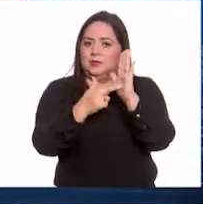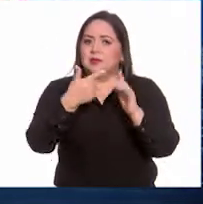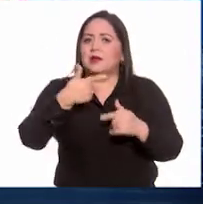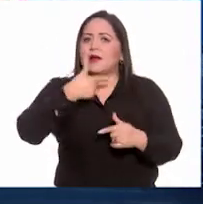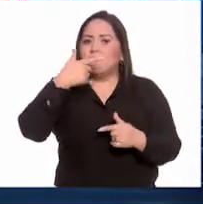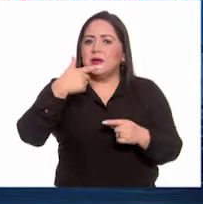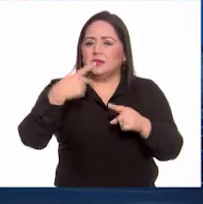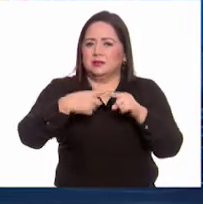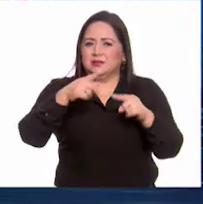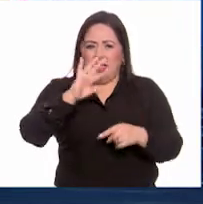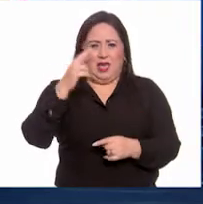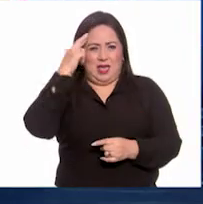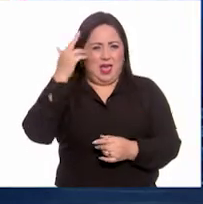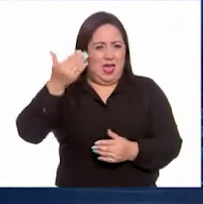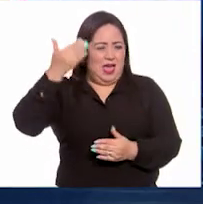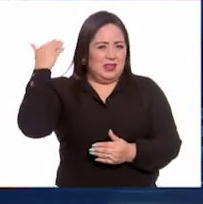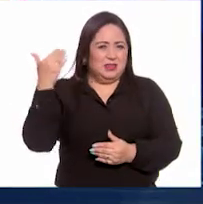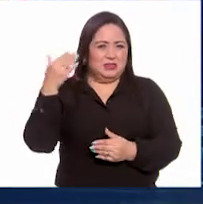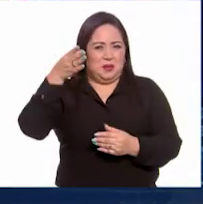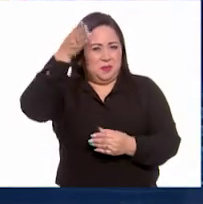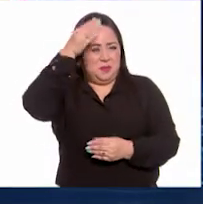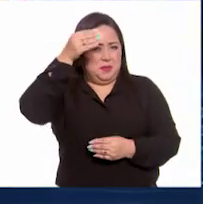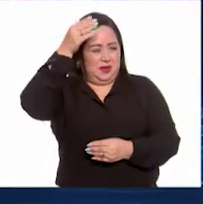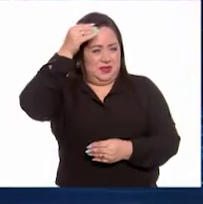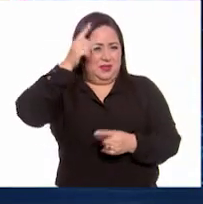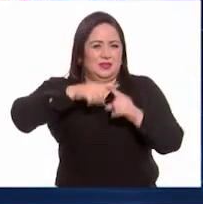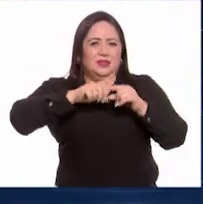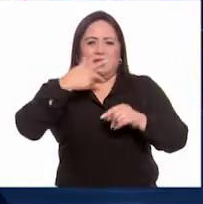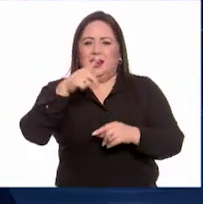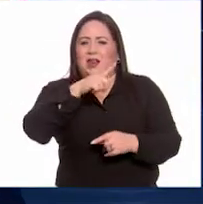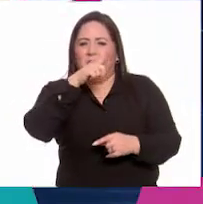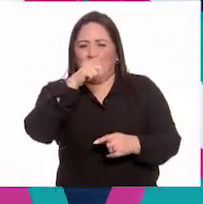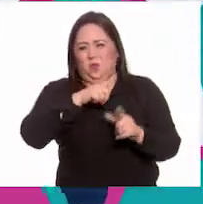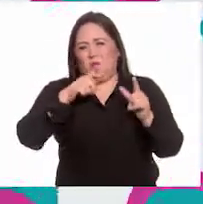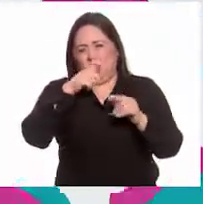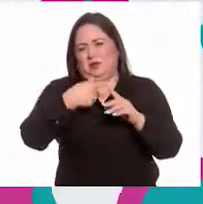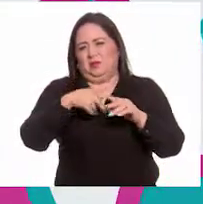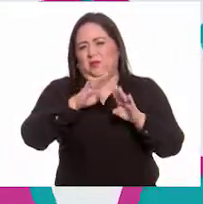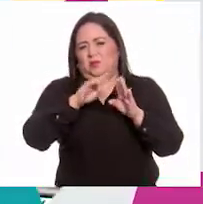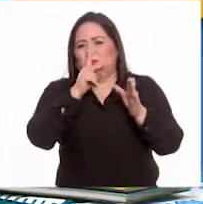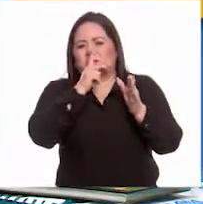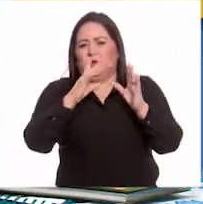gramaticales que han aprendido en las disciplinas de lenguaje y comunicación.